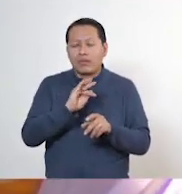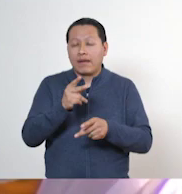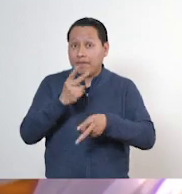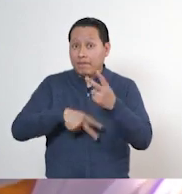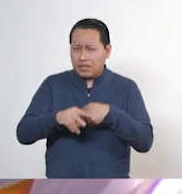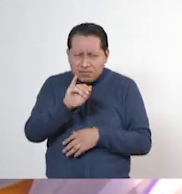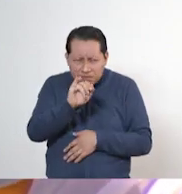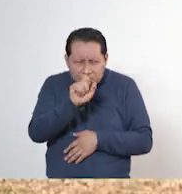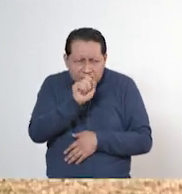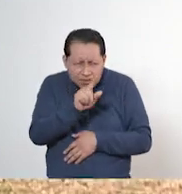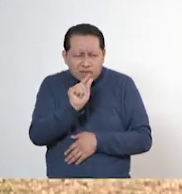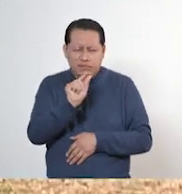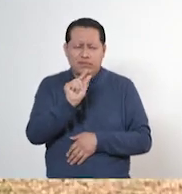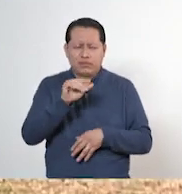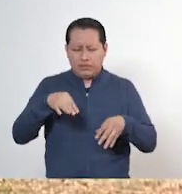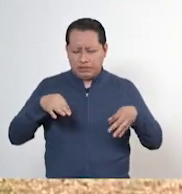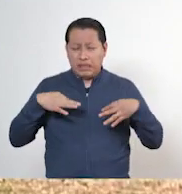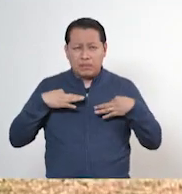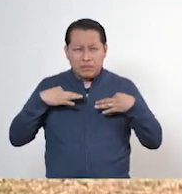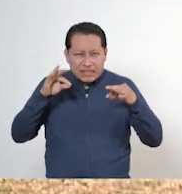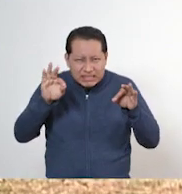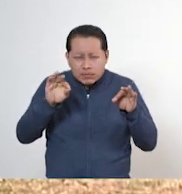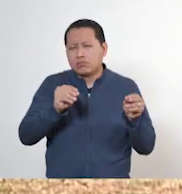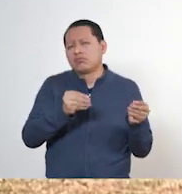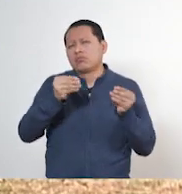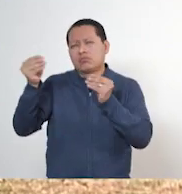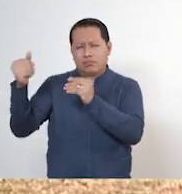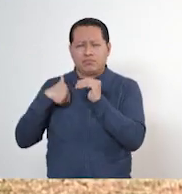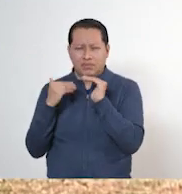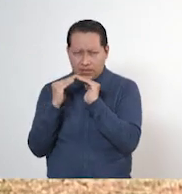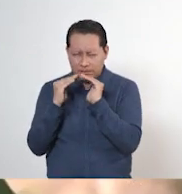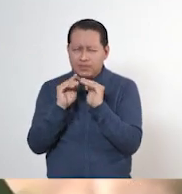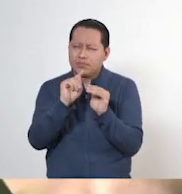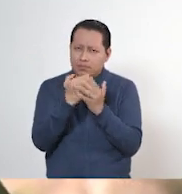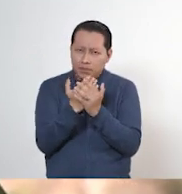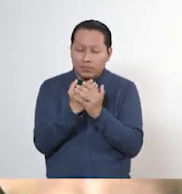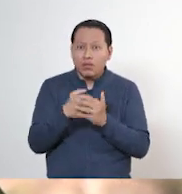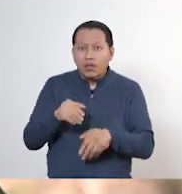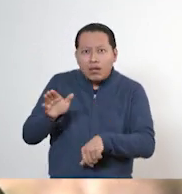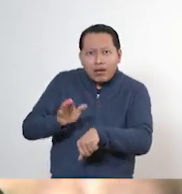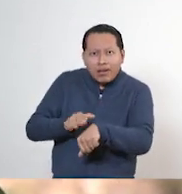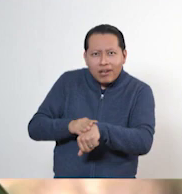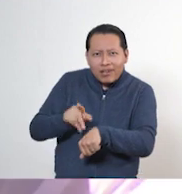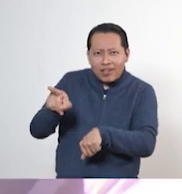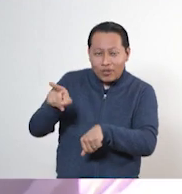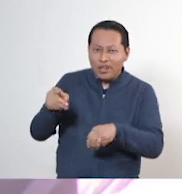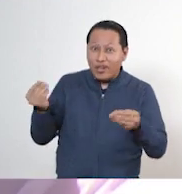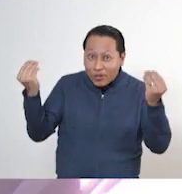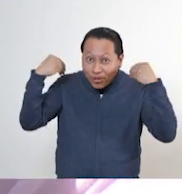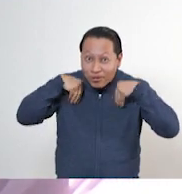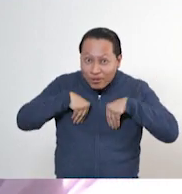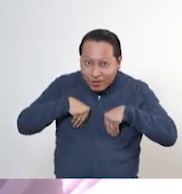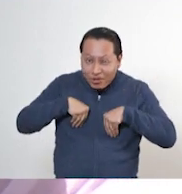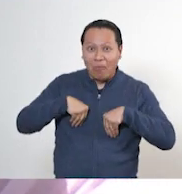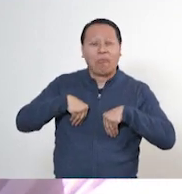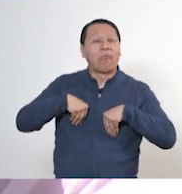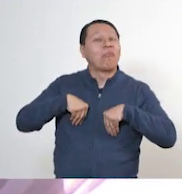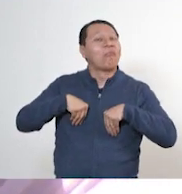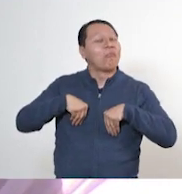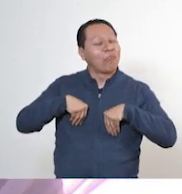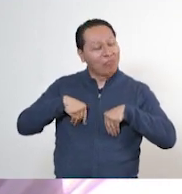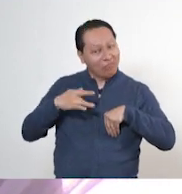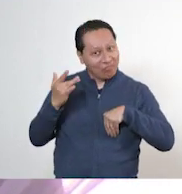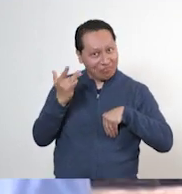Casa y vengo. Ahorita, Pepe. ¿Qué onda, Pepe? Con ese vestido te vas a ver bien bonito. Ay, qué